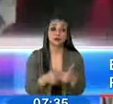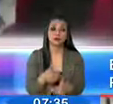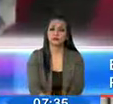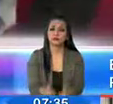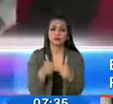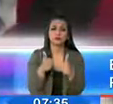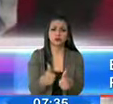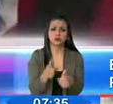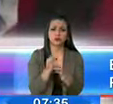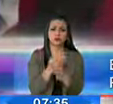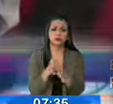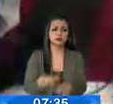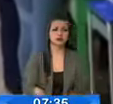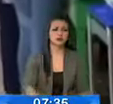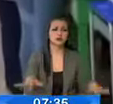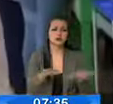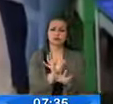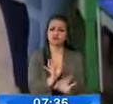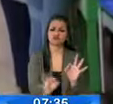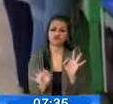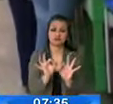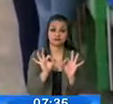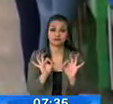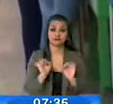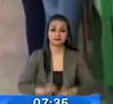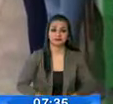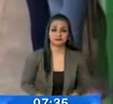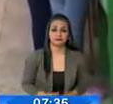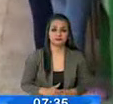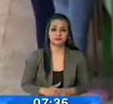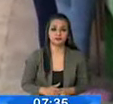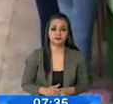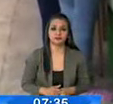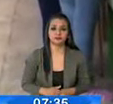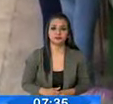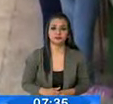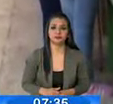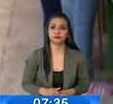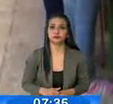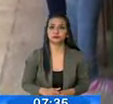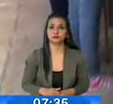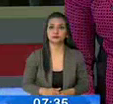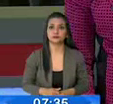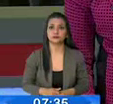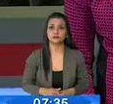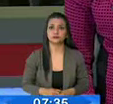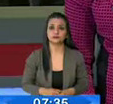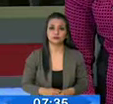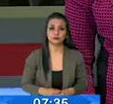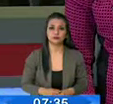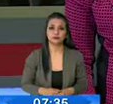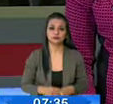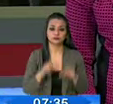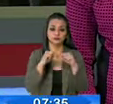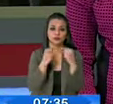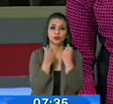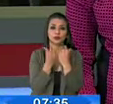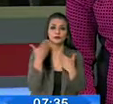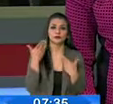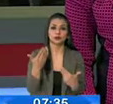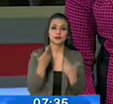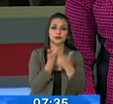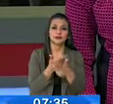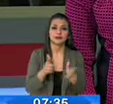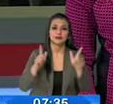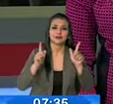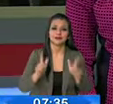de todos los mecanismos del proceso. En Quito informó Andrea Urbe. El movimiento Libertad es